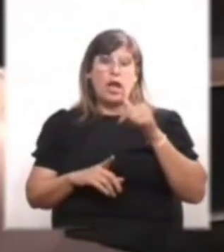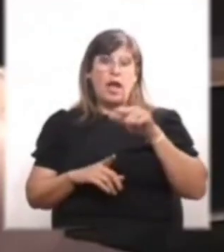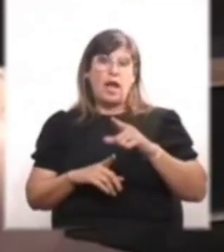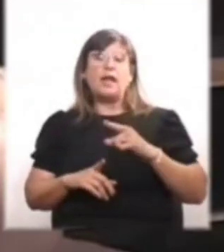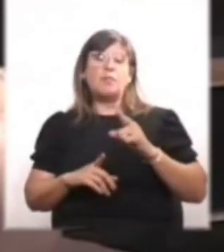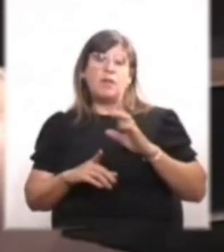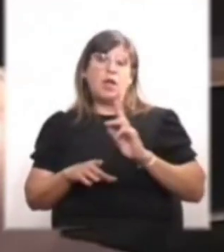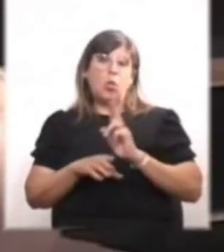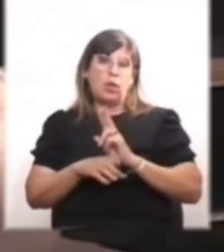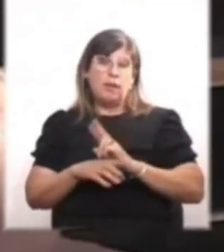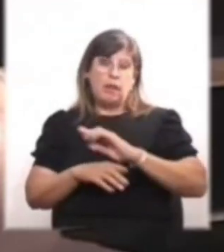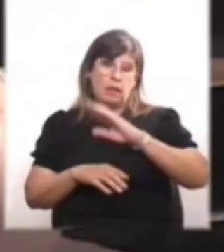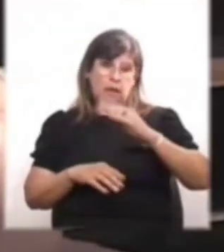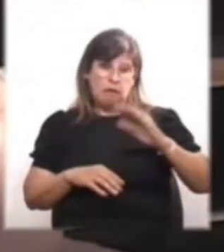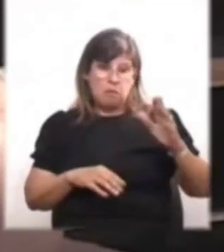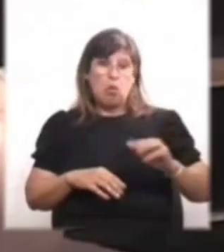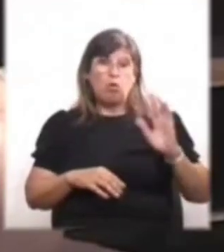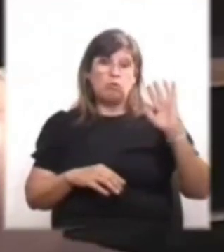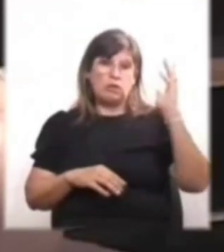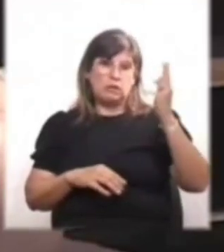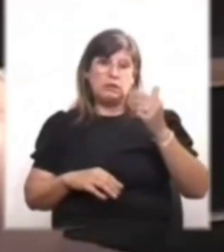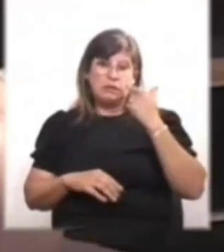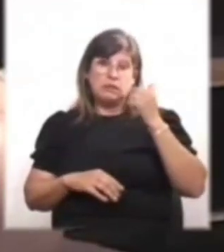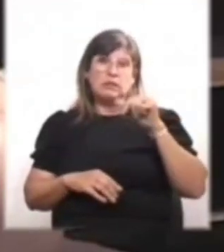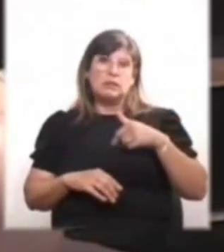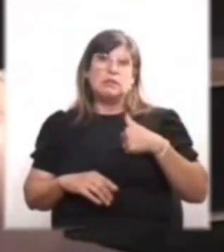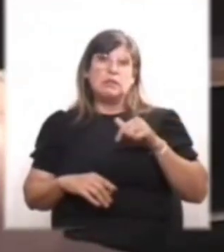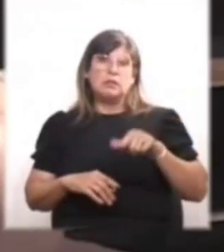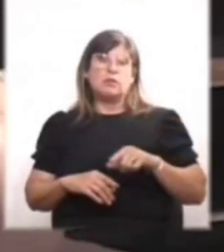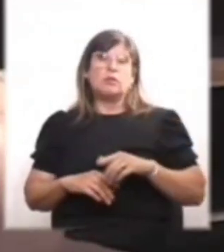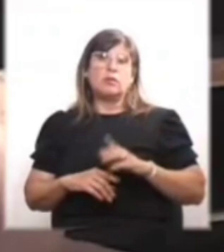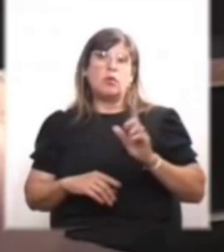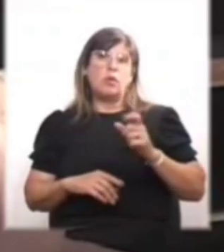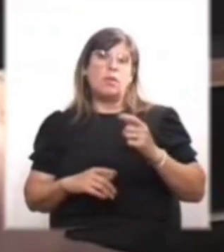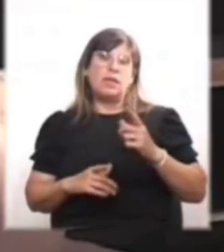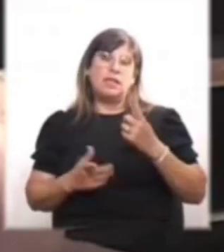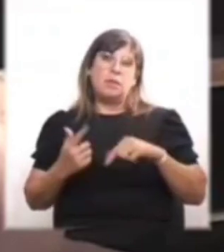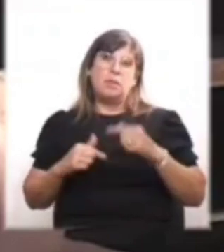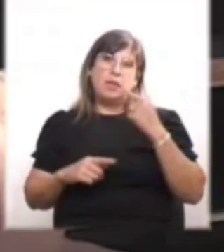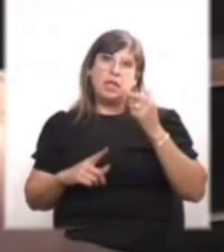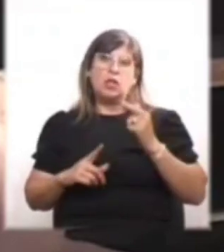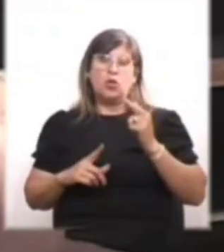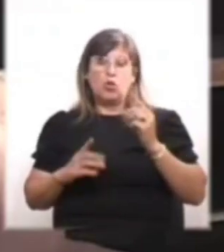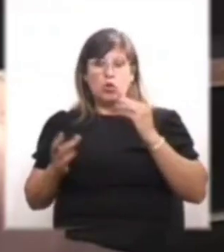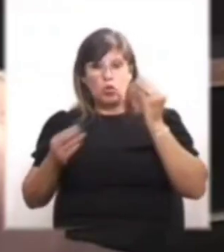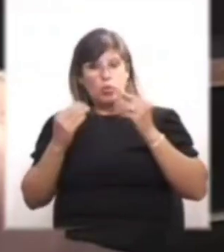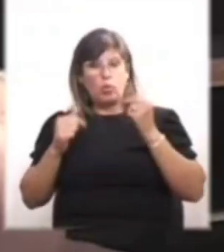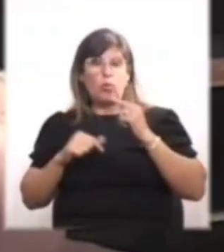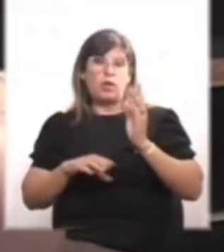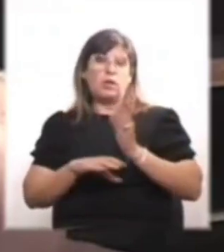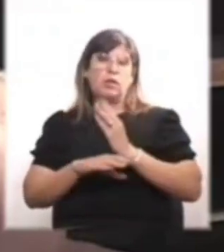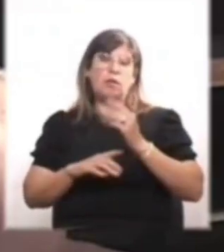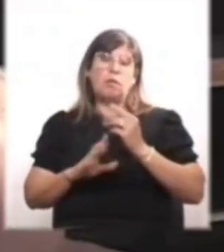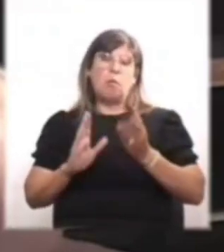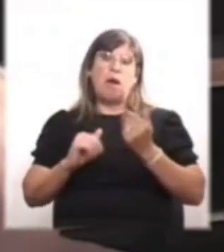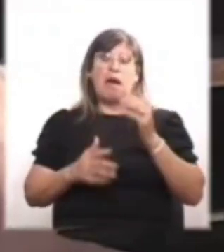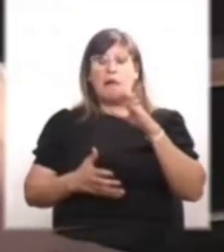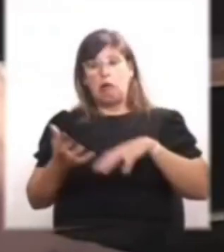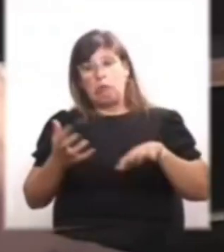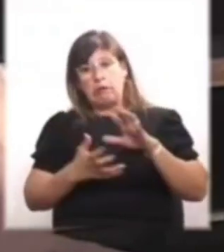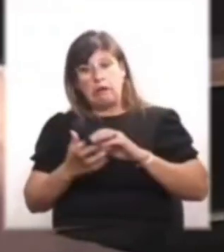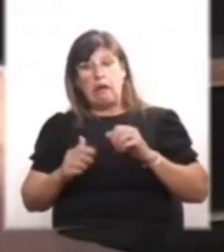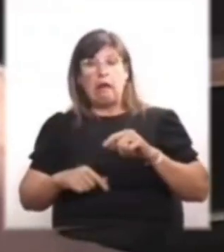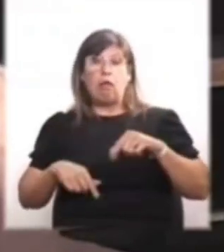del monte y del medio ambiente y obviamente el monte nativo, pero nos preocupa que al productor se le termine complicando más que